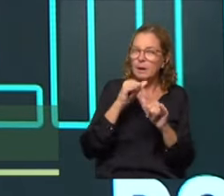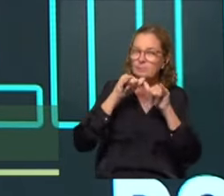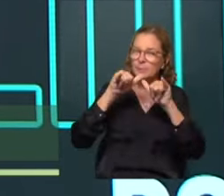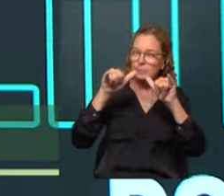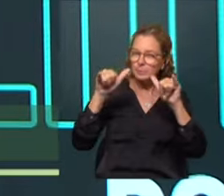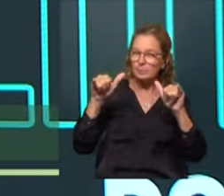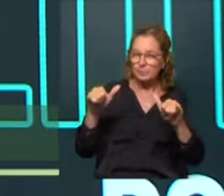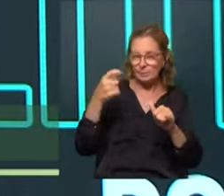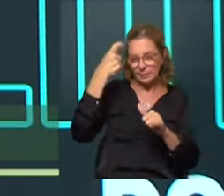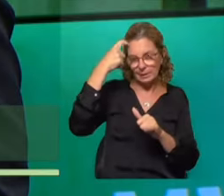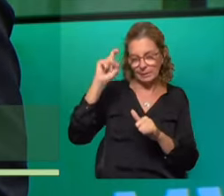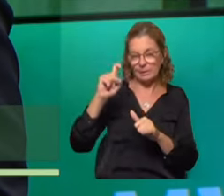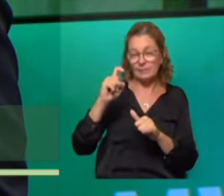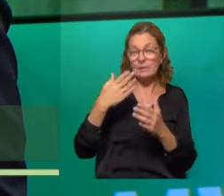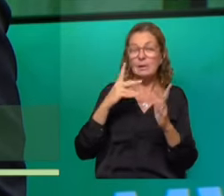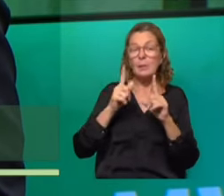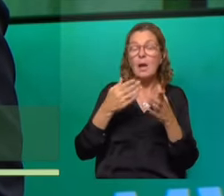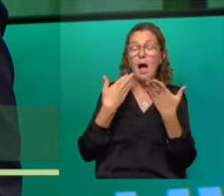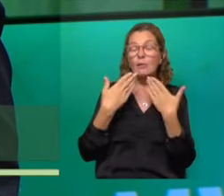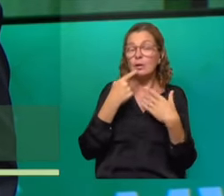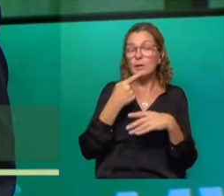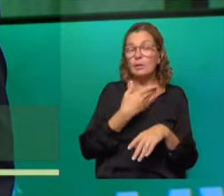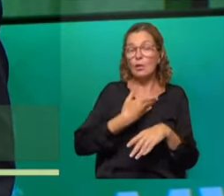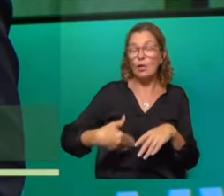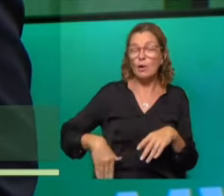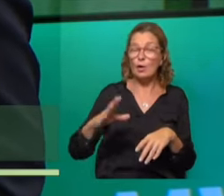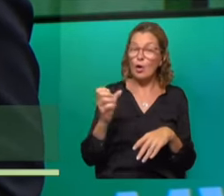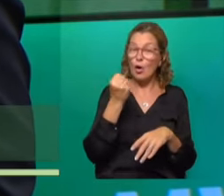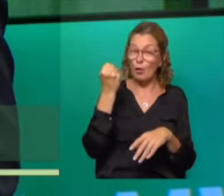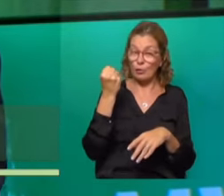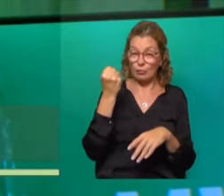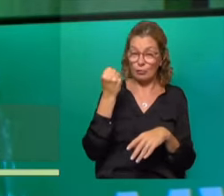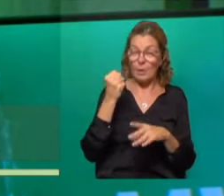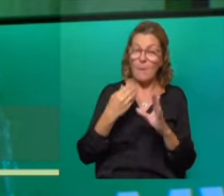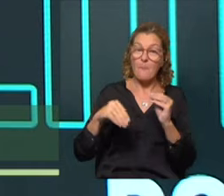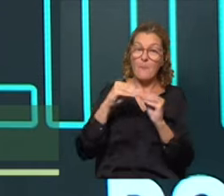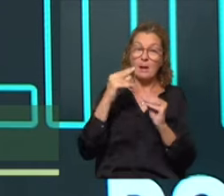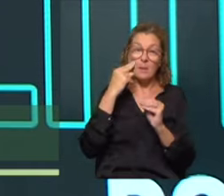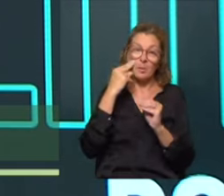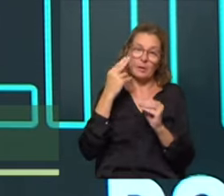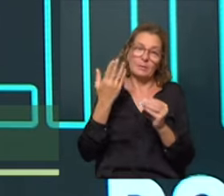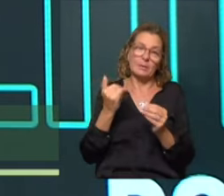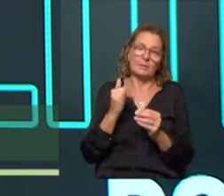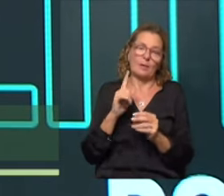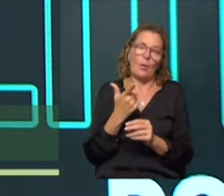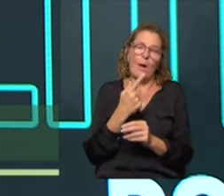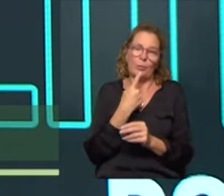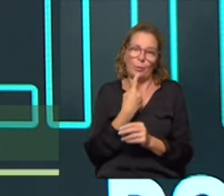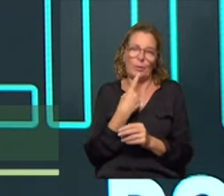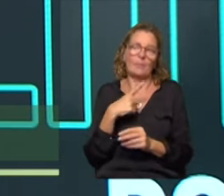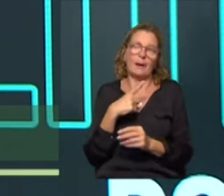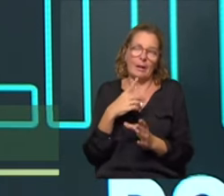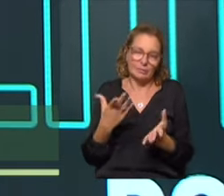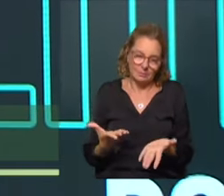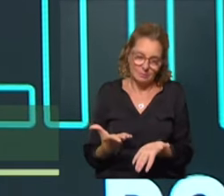transmisión de las ideas. Se habló de lo que el gobierno define como logros más que de problemas, da la impresión. Bueno, sin dudas, es esperable que